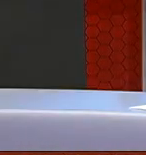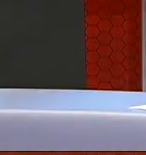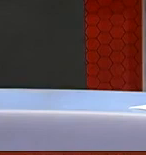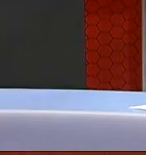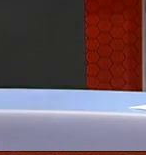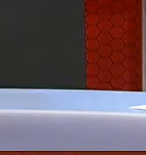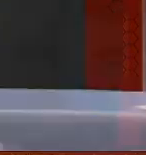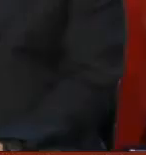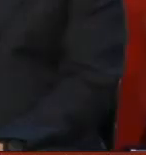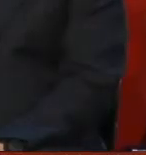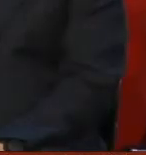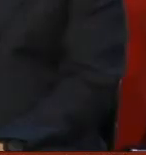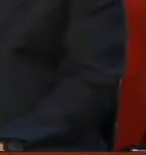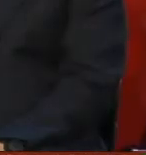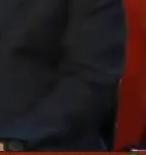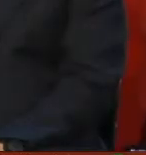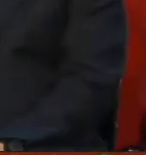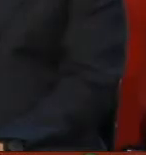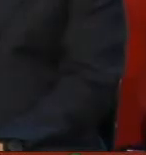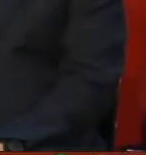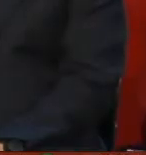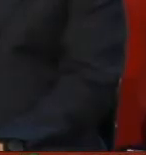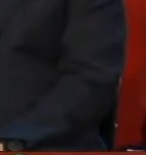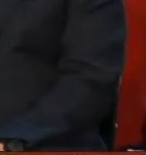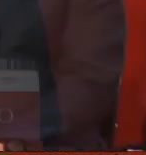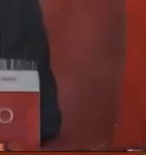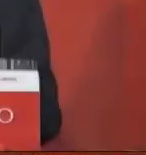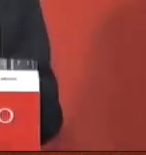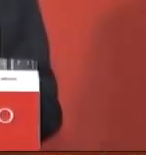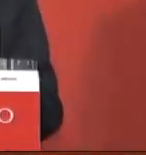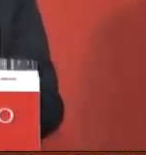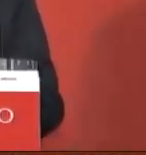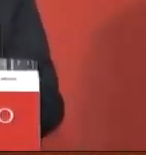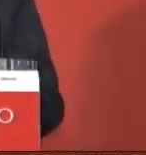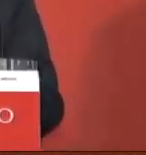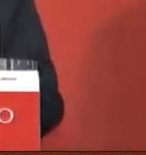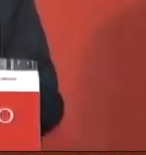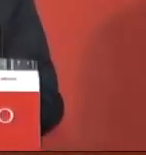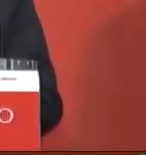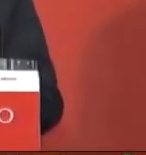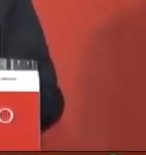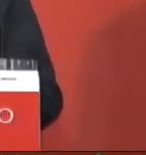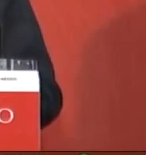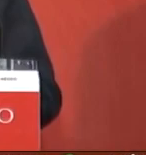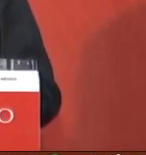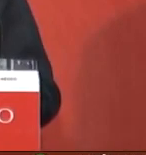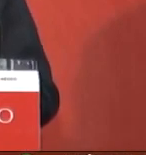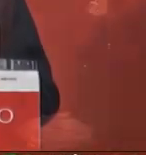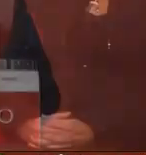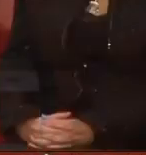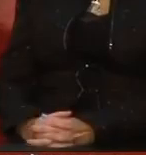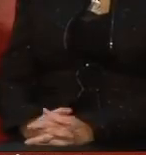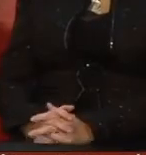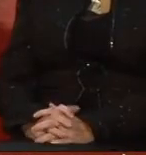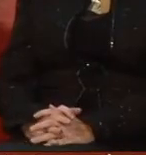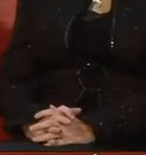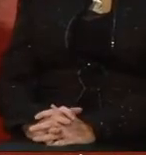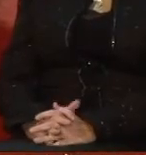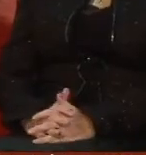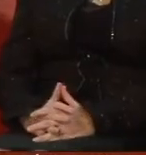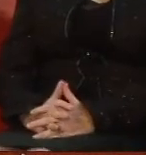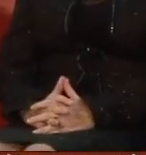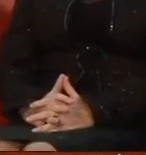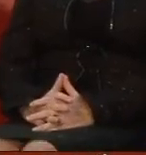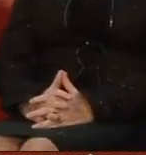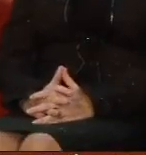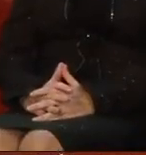de Gobernación, Miguel Ángel Osorio Chong, dijo que luchar contra el sexismo y la violencia machista no solo es un asunto de las mujeres, ya que los